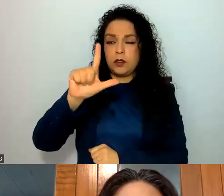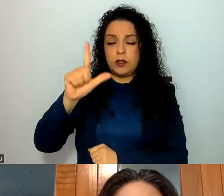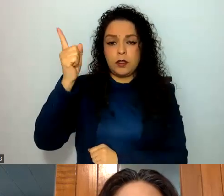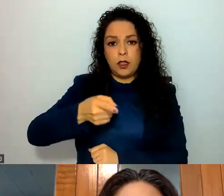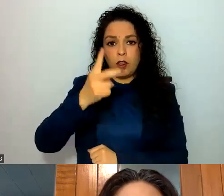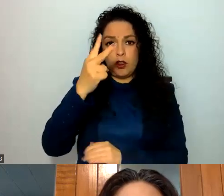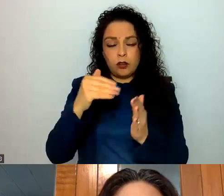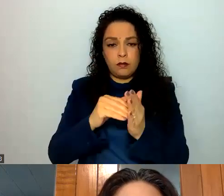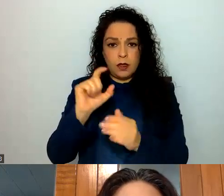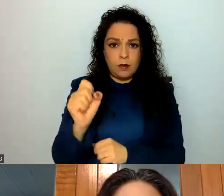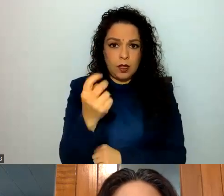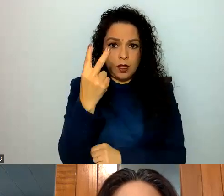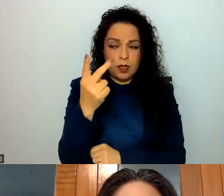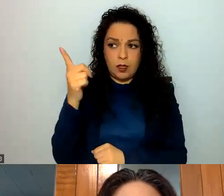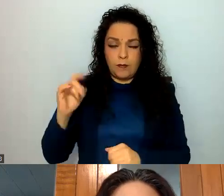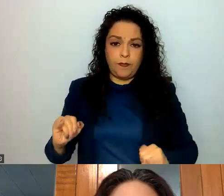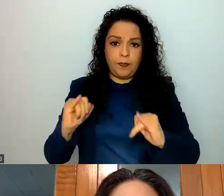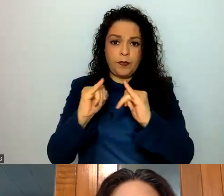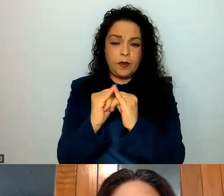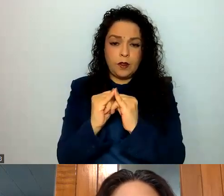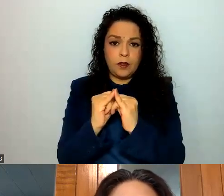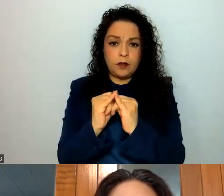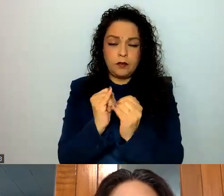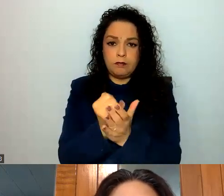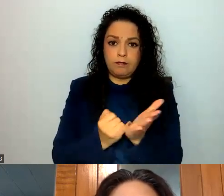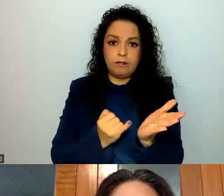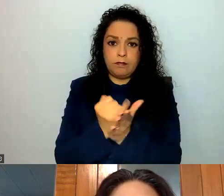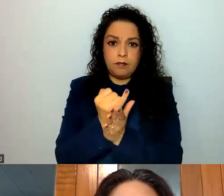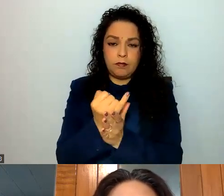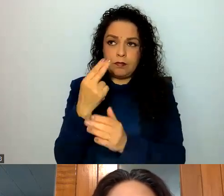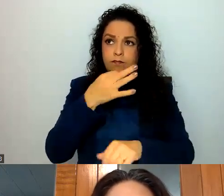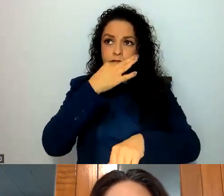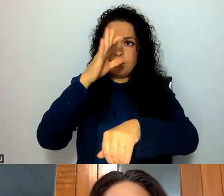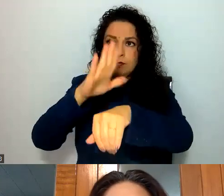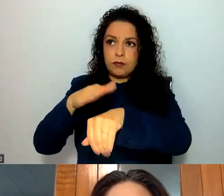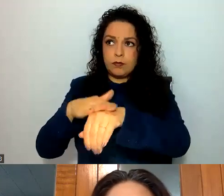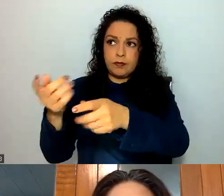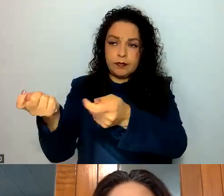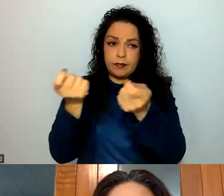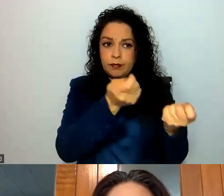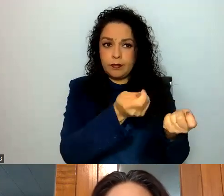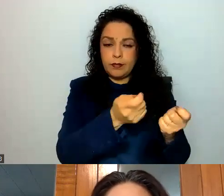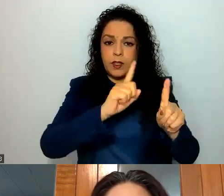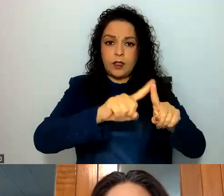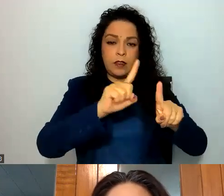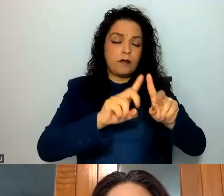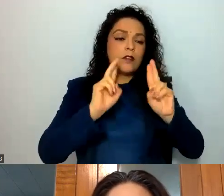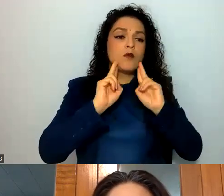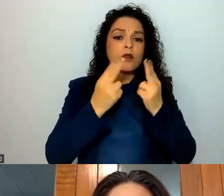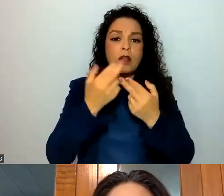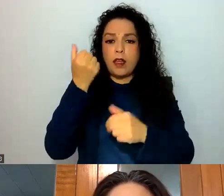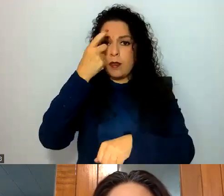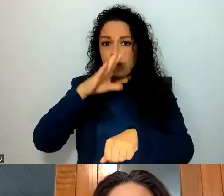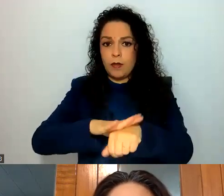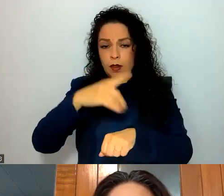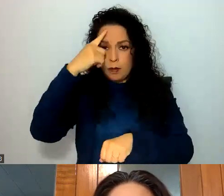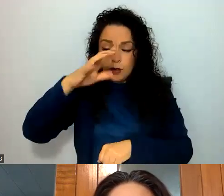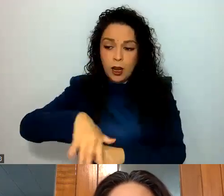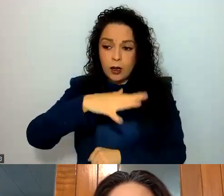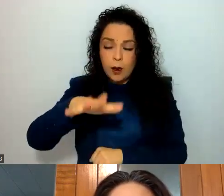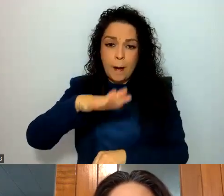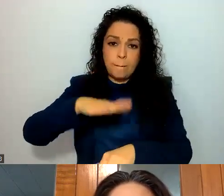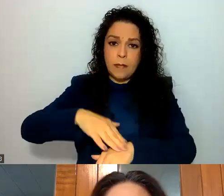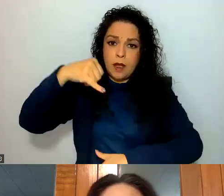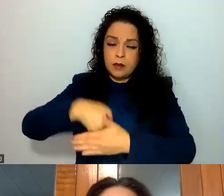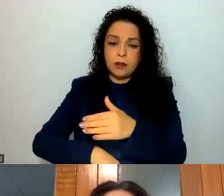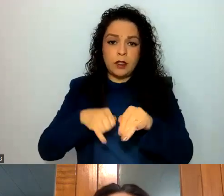1577-2022, el Instituto determinó revocar, ordenando remitir la solicitud de información a todas las unidades administrativas, realizar una nueva búsqueda de la